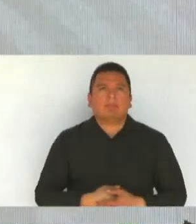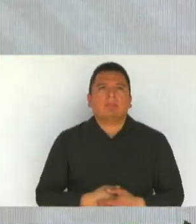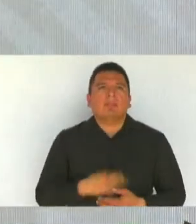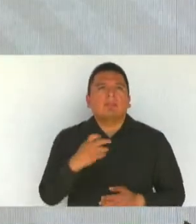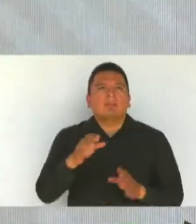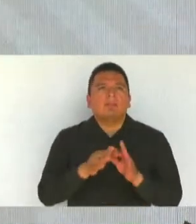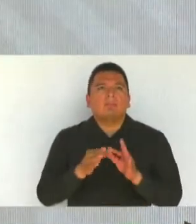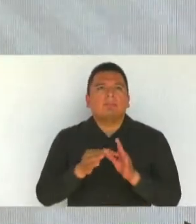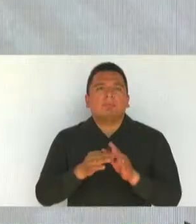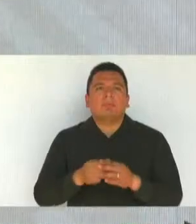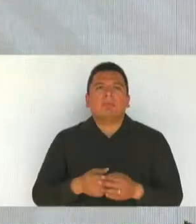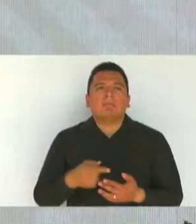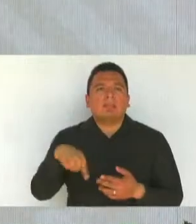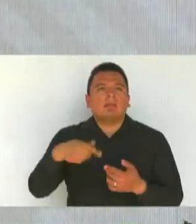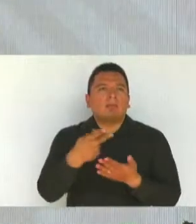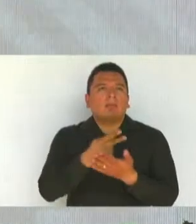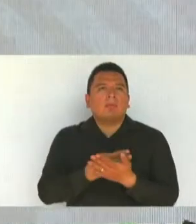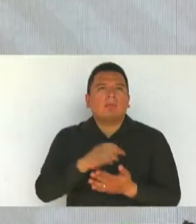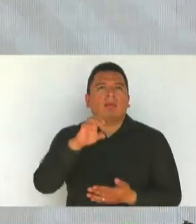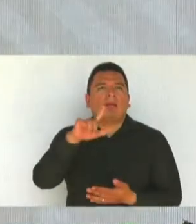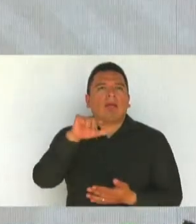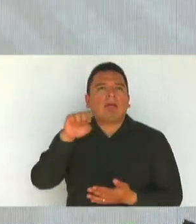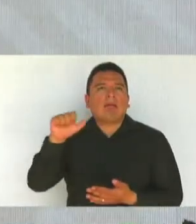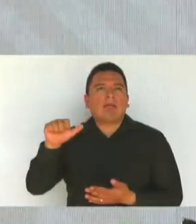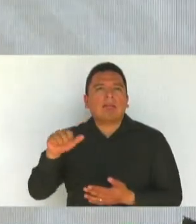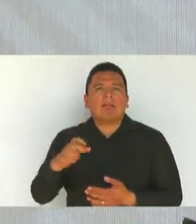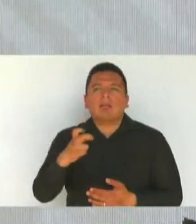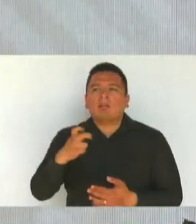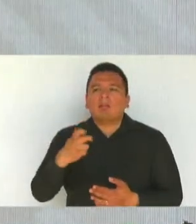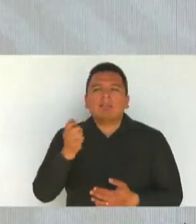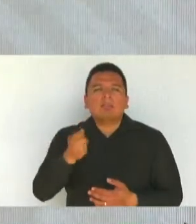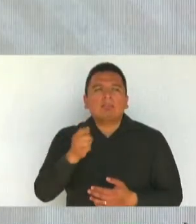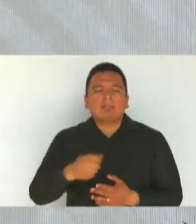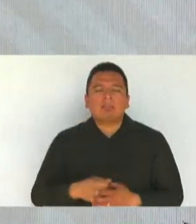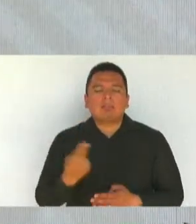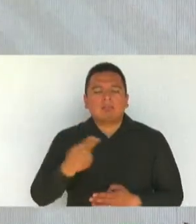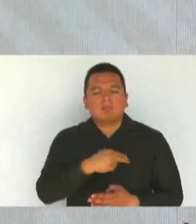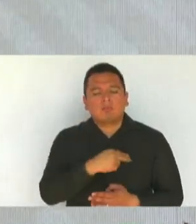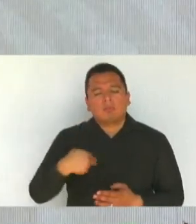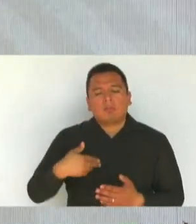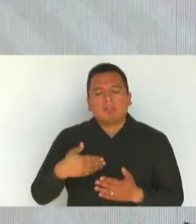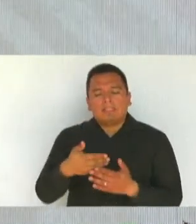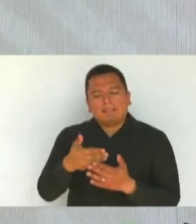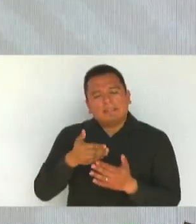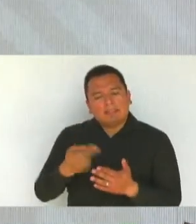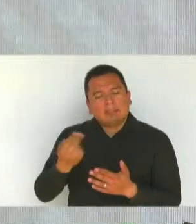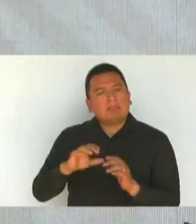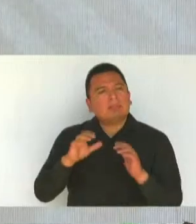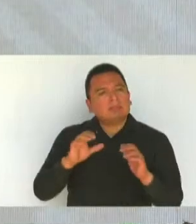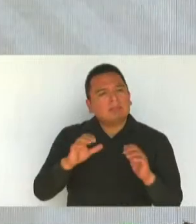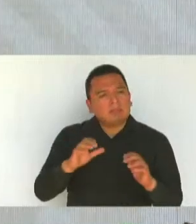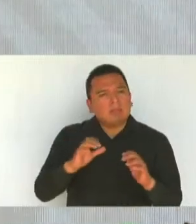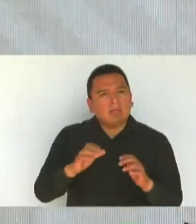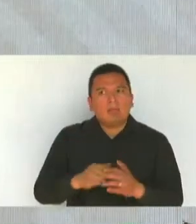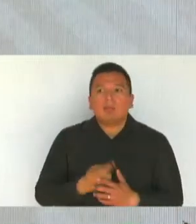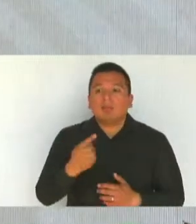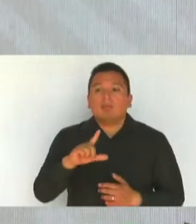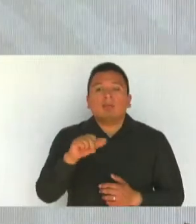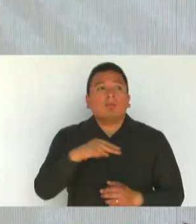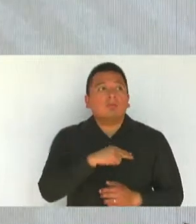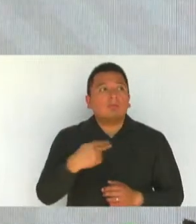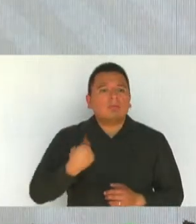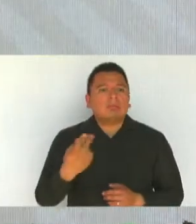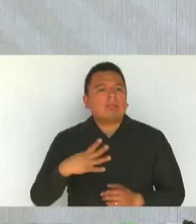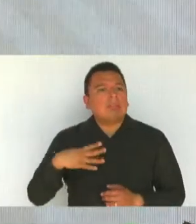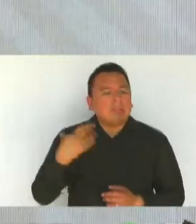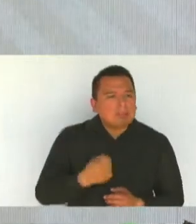este propósito en el cual tenemos claro que es más fácil prevenir que terminar curando este 50%